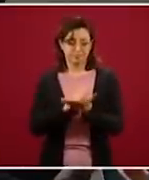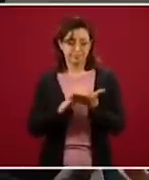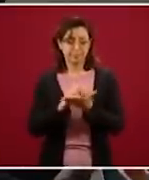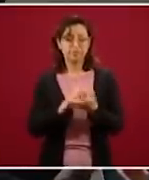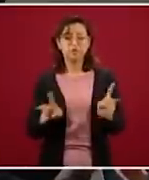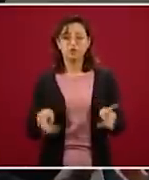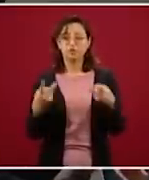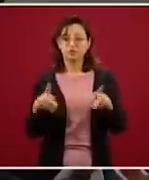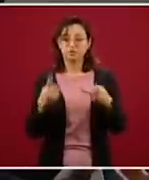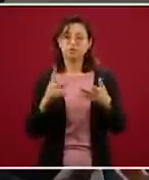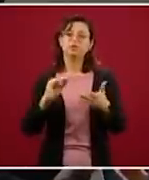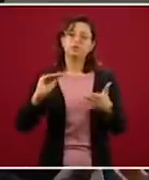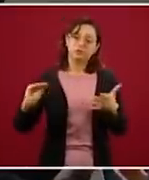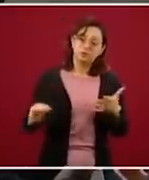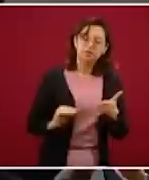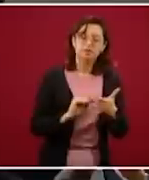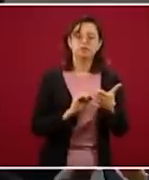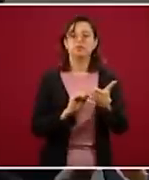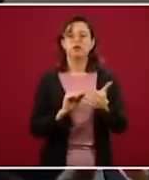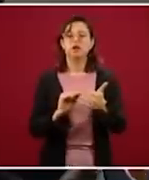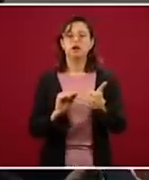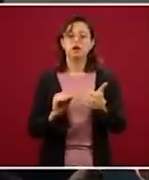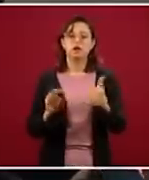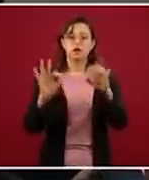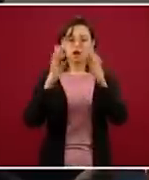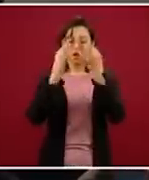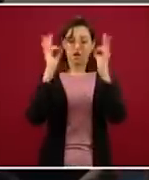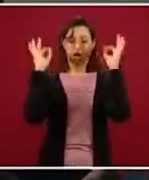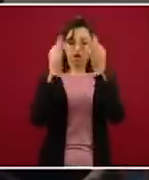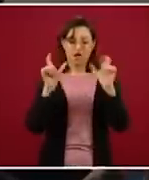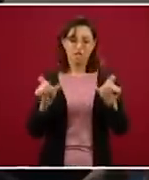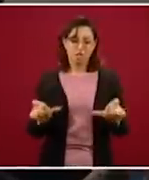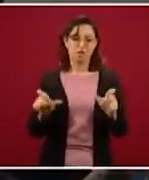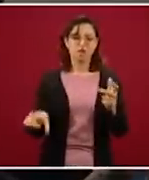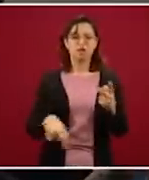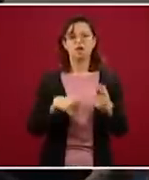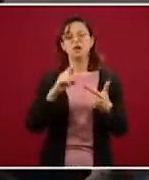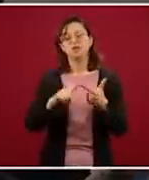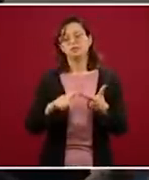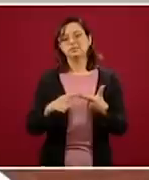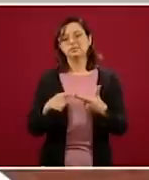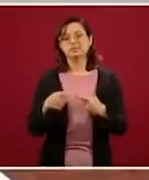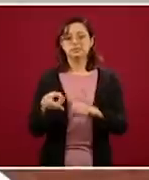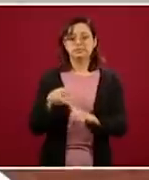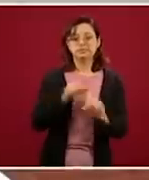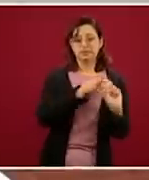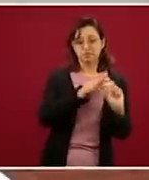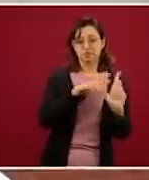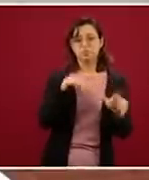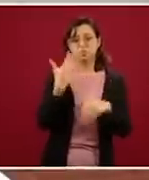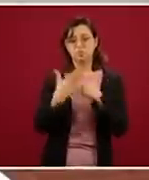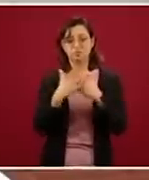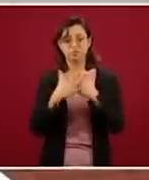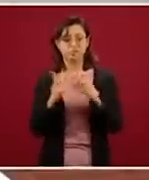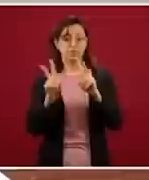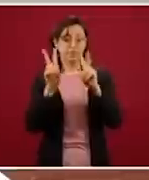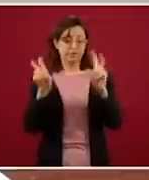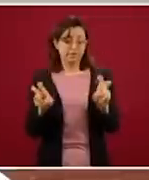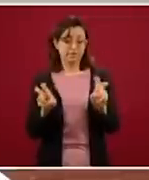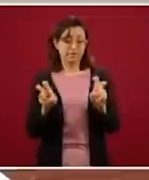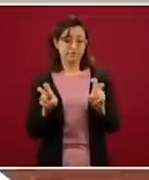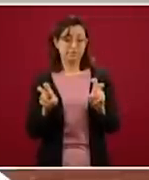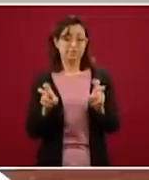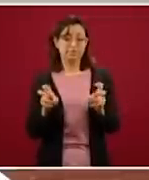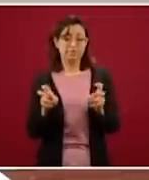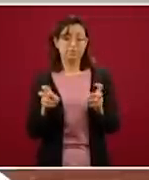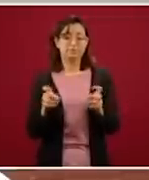de aduanas, el tema de secuestro, y estaremos trabajando próximamente en temas vinculados con el